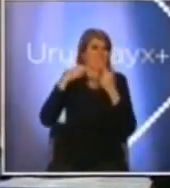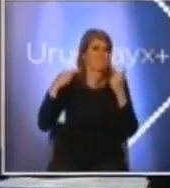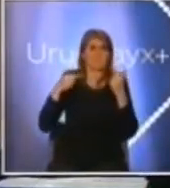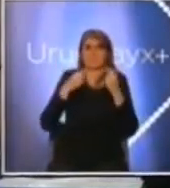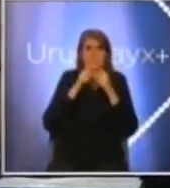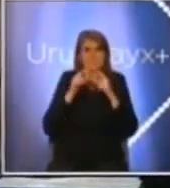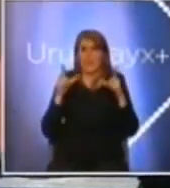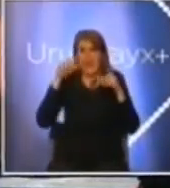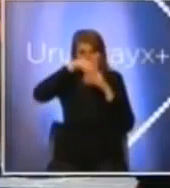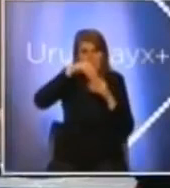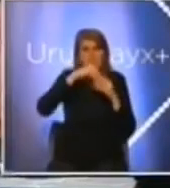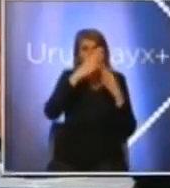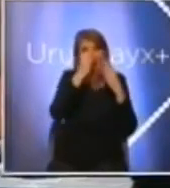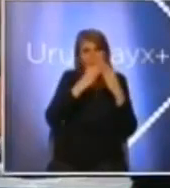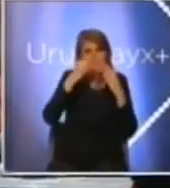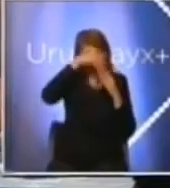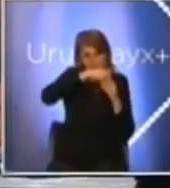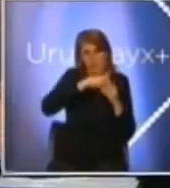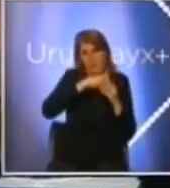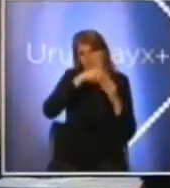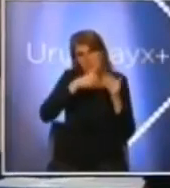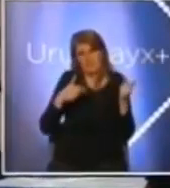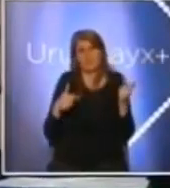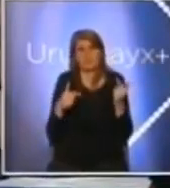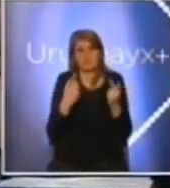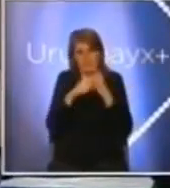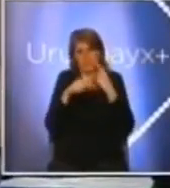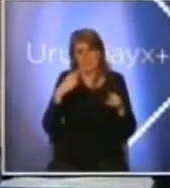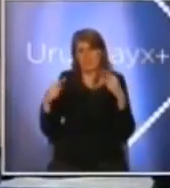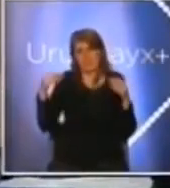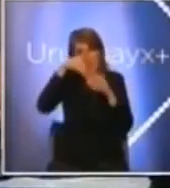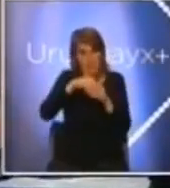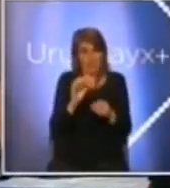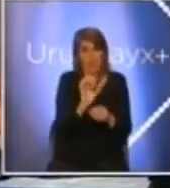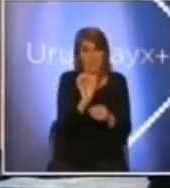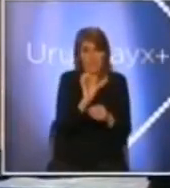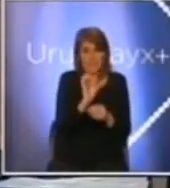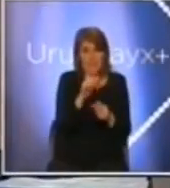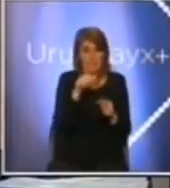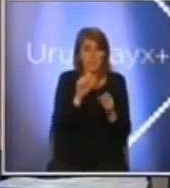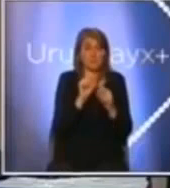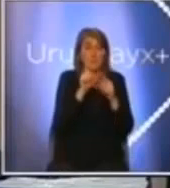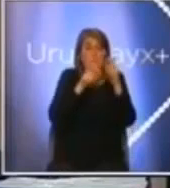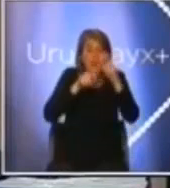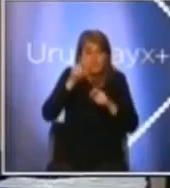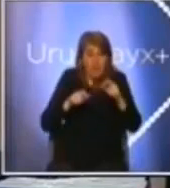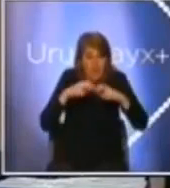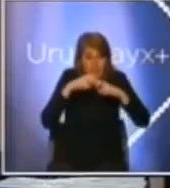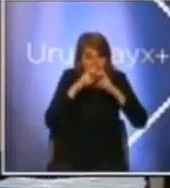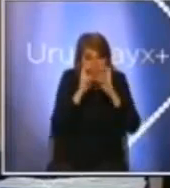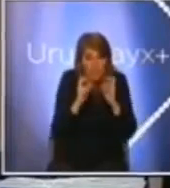lenguaje de programación C, etc. En distintas generaciones, sus investigadores han obtenido